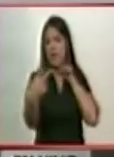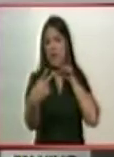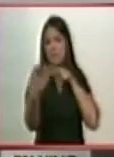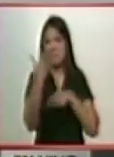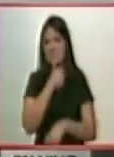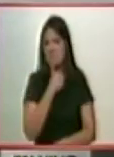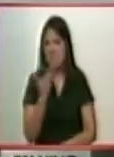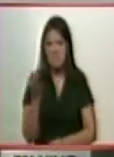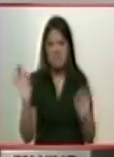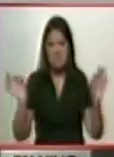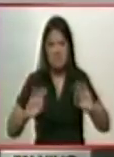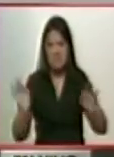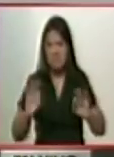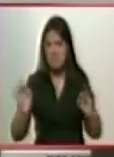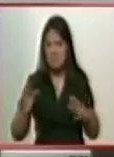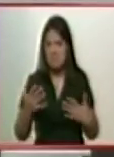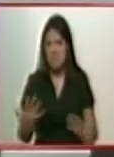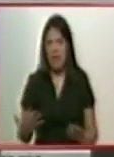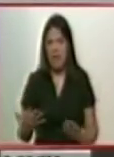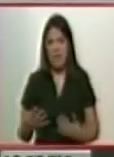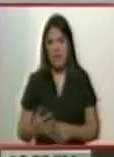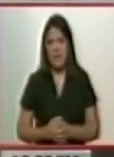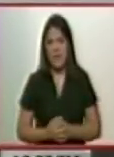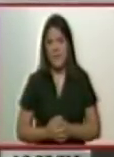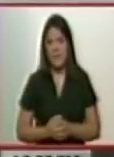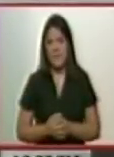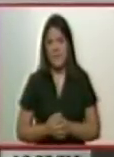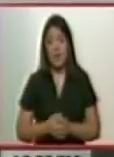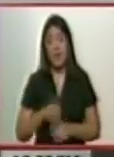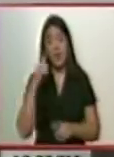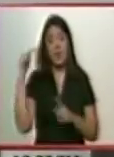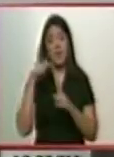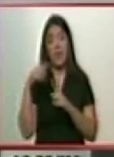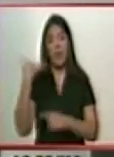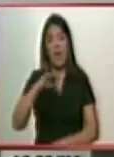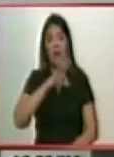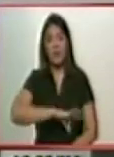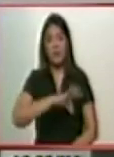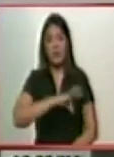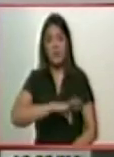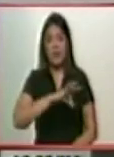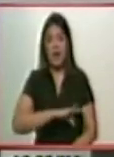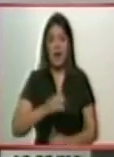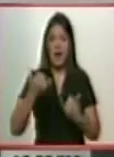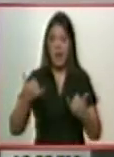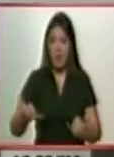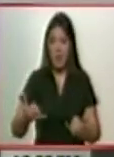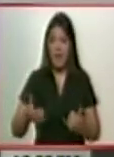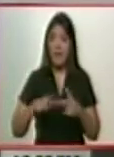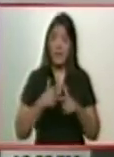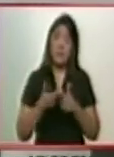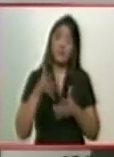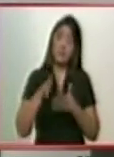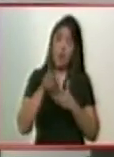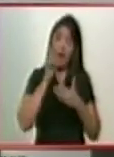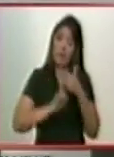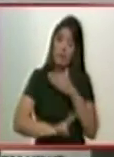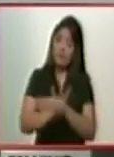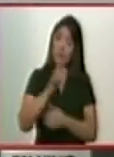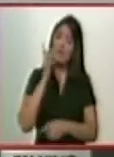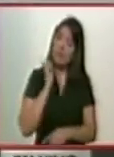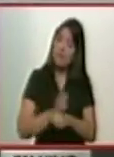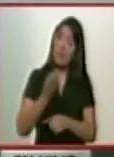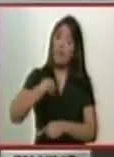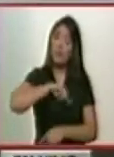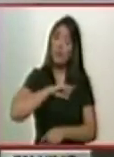ninguna función desde el punto de vista de los desafíos que tiene la sociedad y eso es parte de la visión que tenemos que